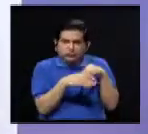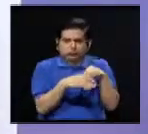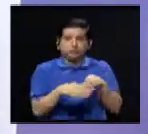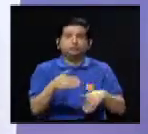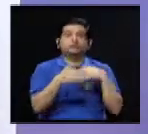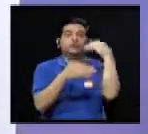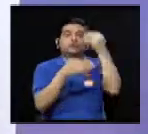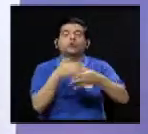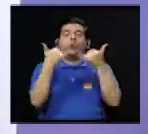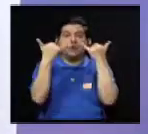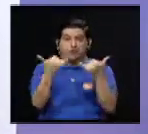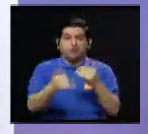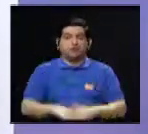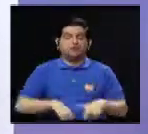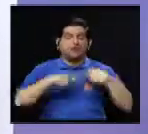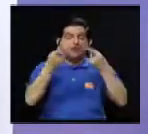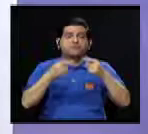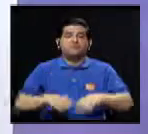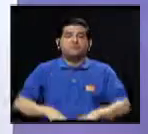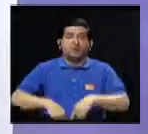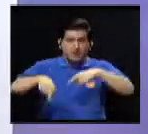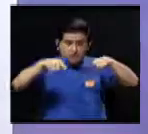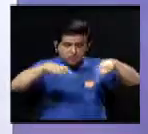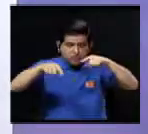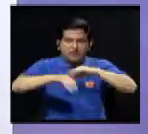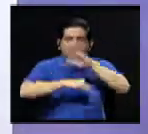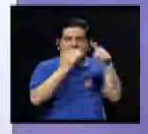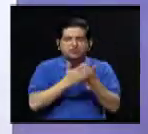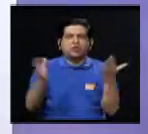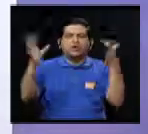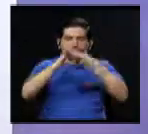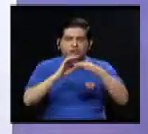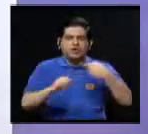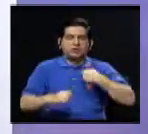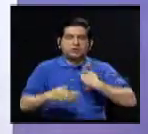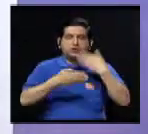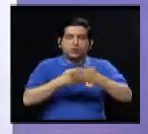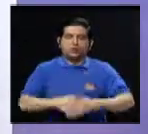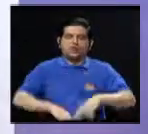y luego ya fuimos a grabar todas juntas y yo después